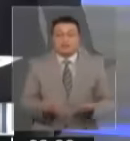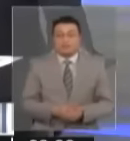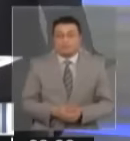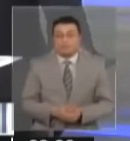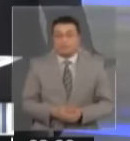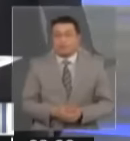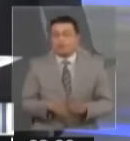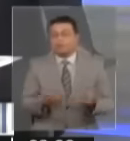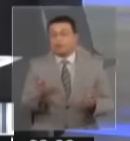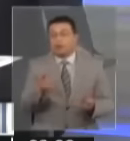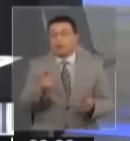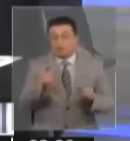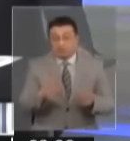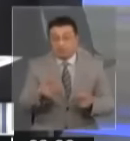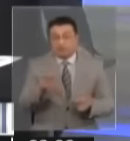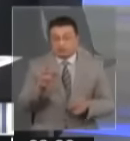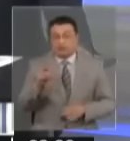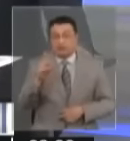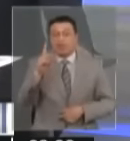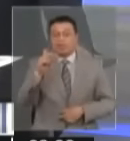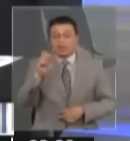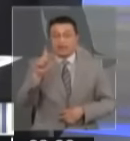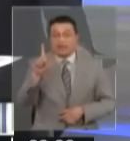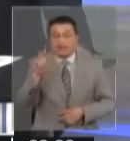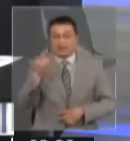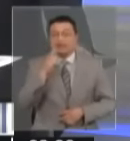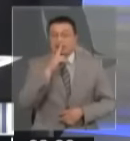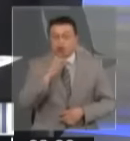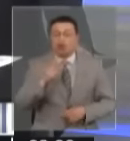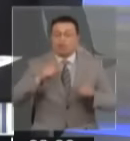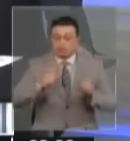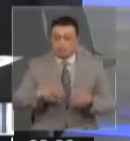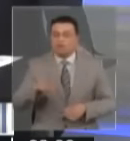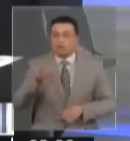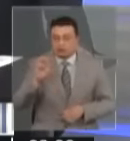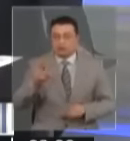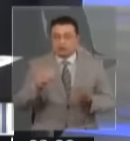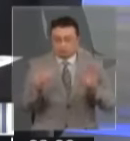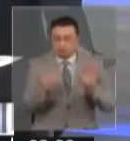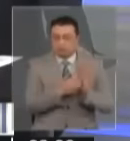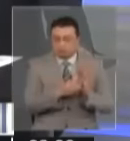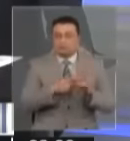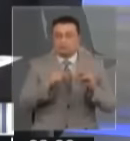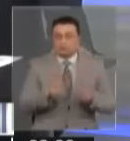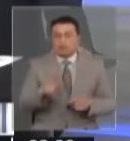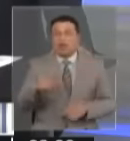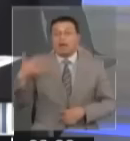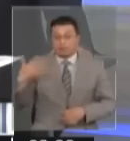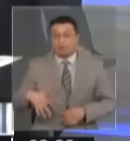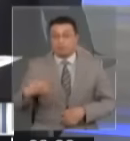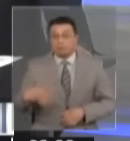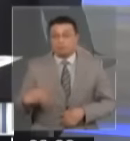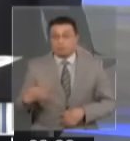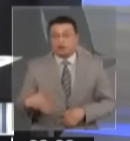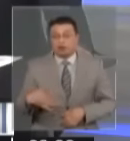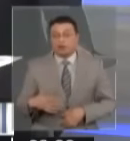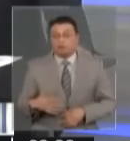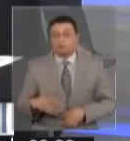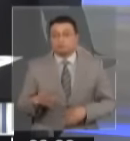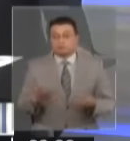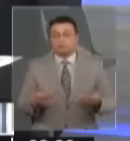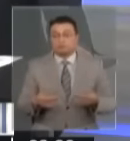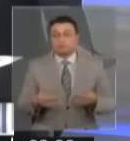ser, es un delito de hecho, así está instalado, digamos. Pero es importante que... No, pues no hay delito que... hoy día. Sí, obvio,